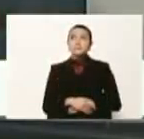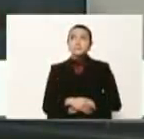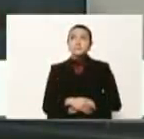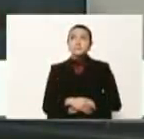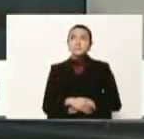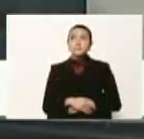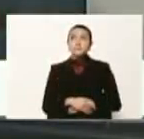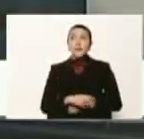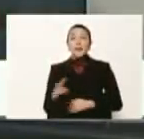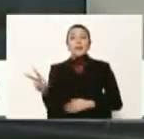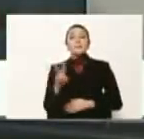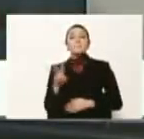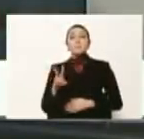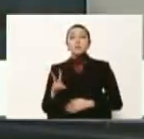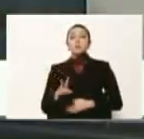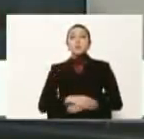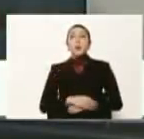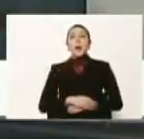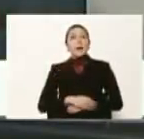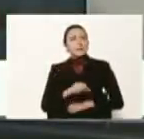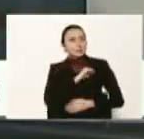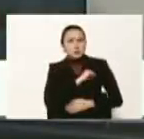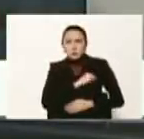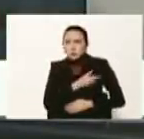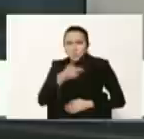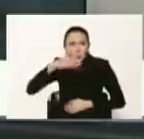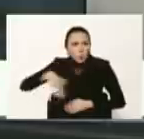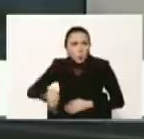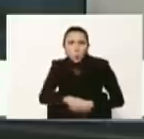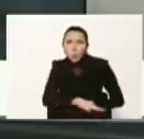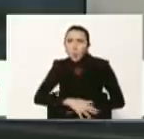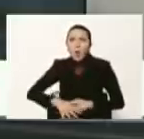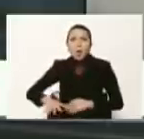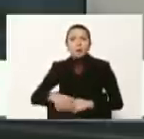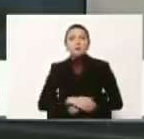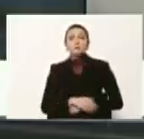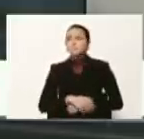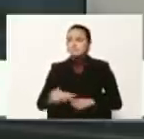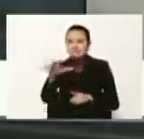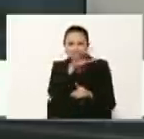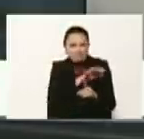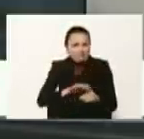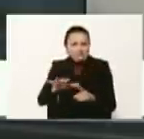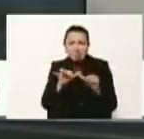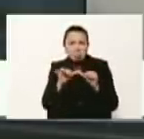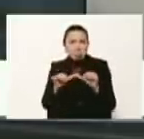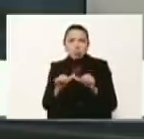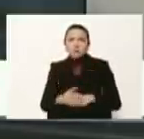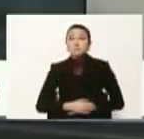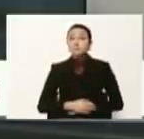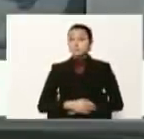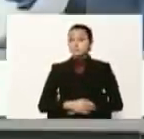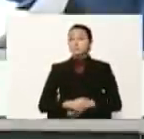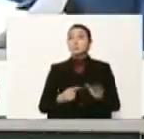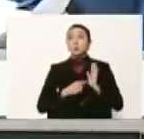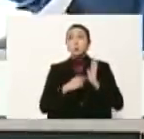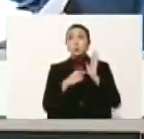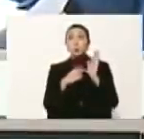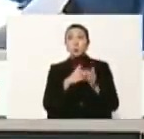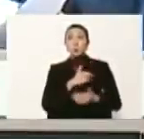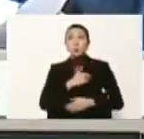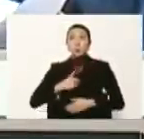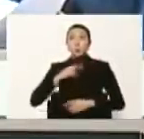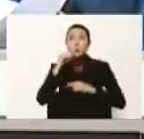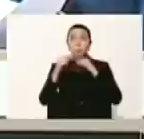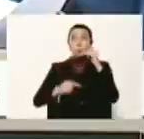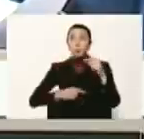a Venezuela, desestabilizarla y el chantaje permanente. Yo quiero mostrar un tuit del